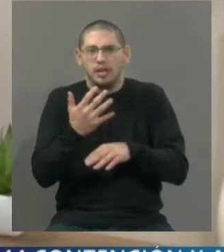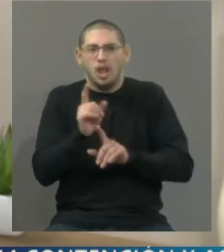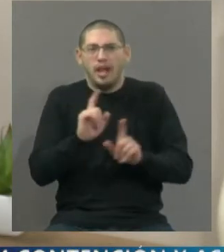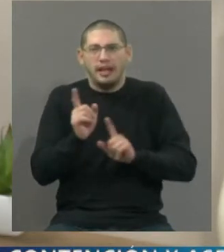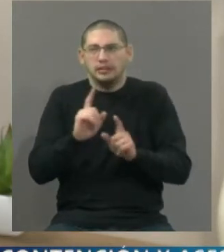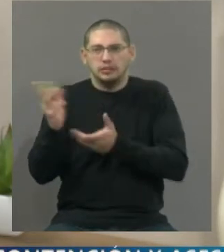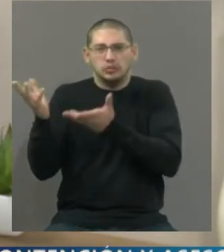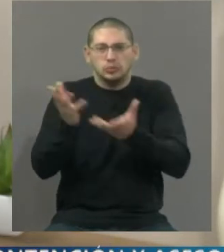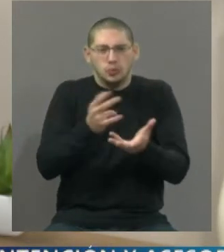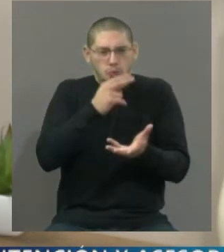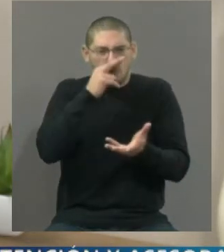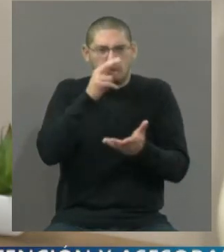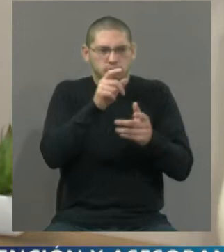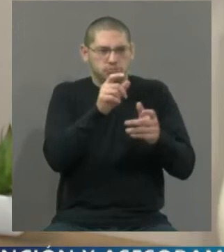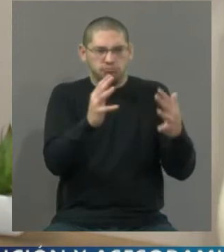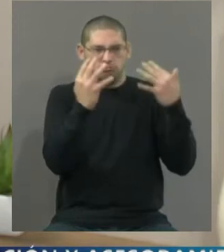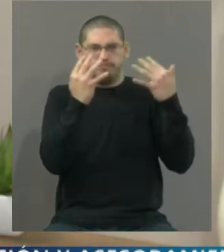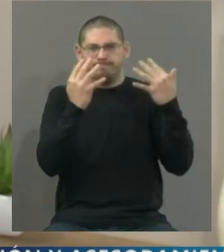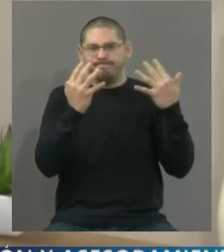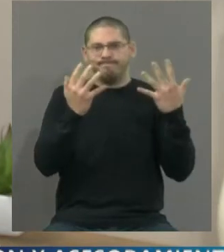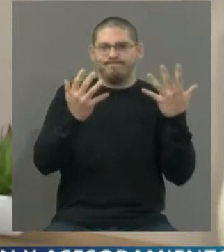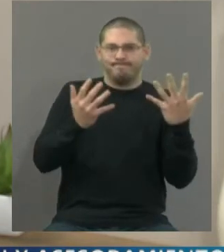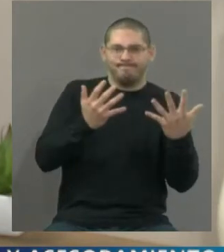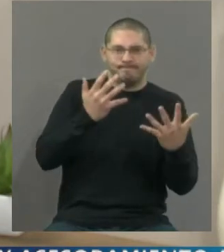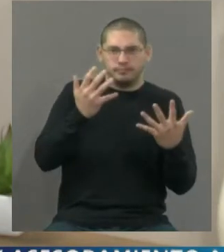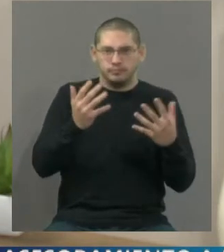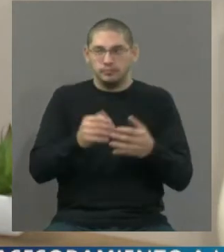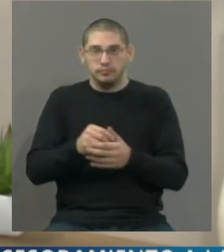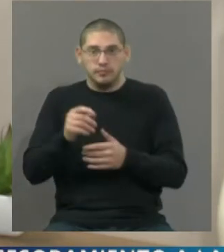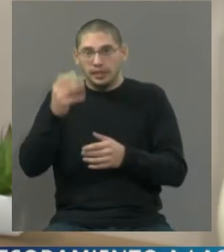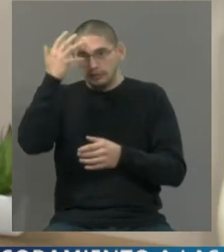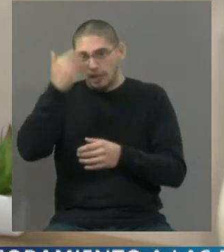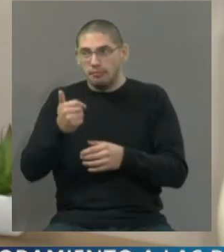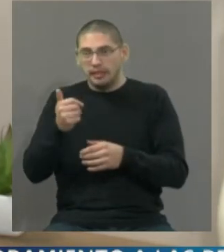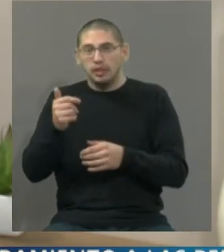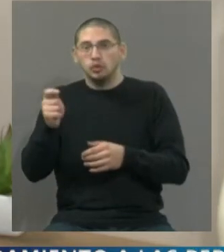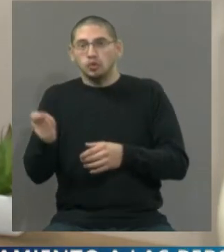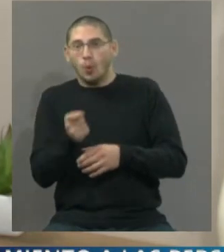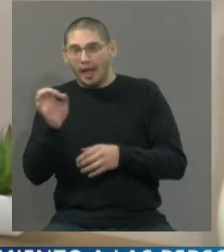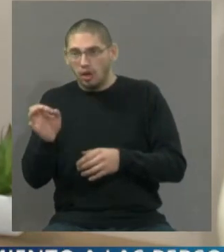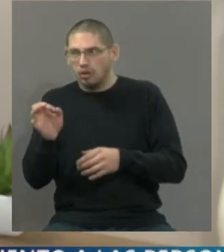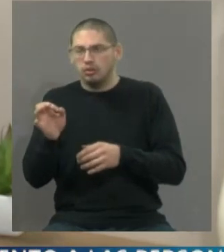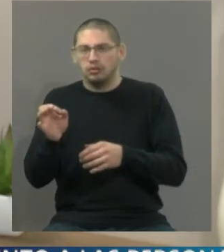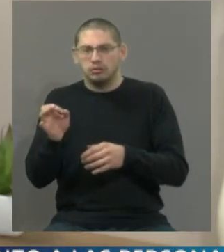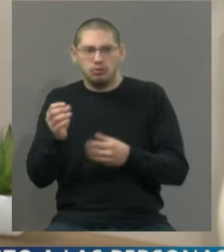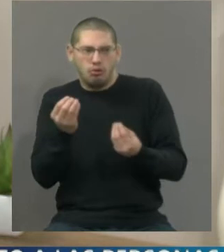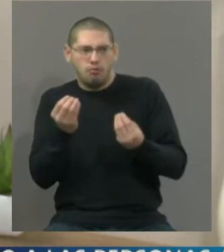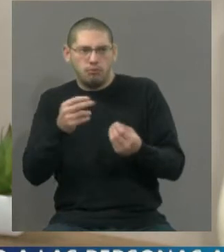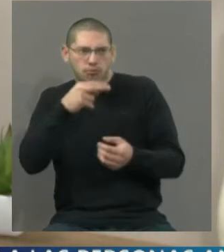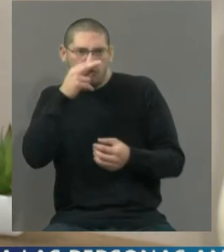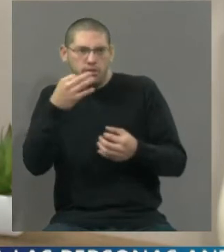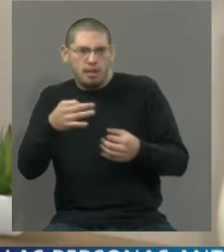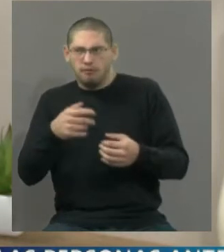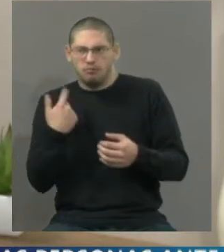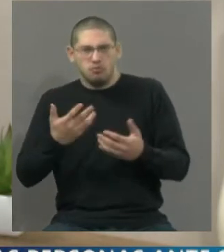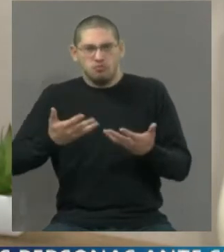Claro. Entonces, esto le trae algunas diferencias con su suegro y qué sé yo, porque bueno, ellos cuidaban por ahí esa pompa, Claro. Y él